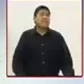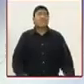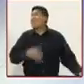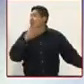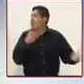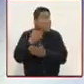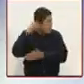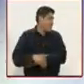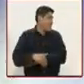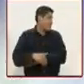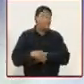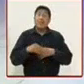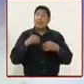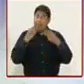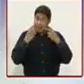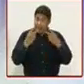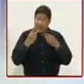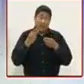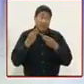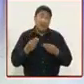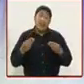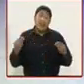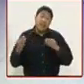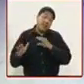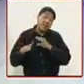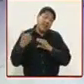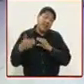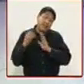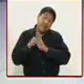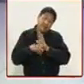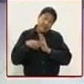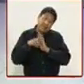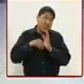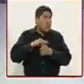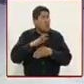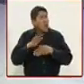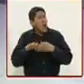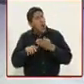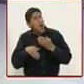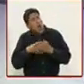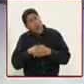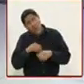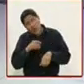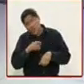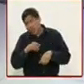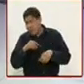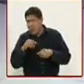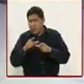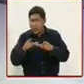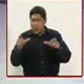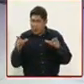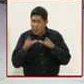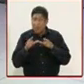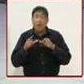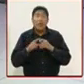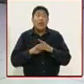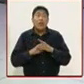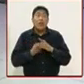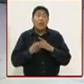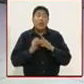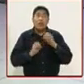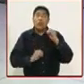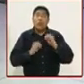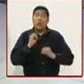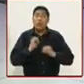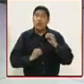Buenas noches, vamos a revisar material que nuestros reporteros al día nos envían de todas partes del país. Comenzando por Oruro, donde